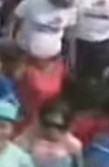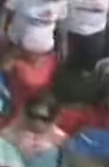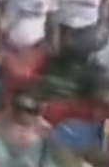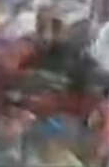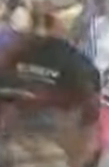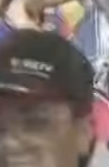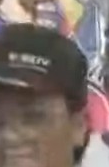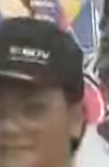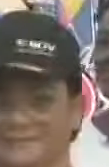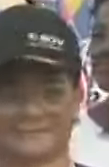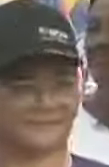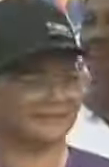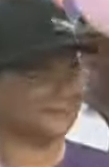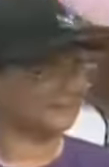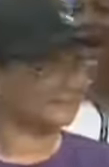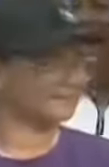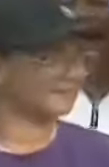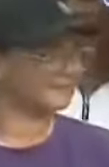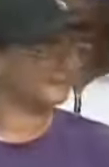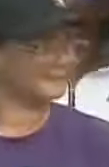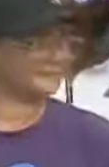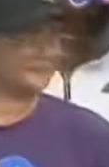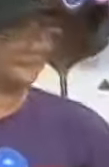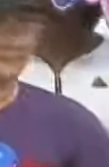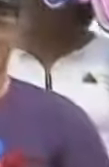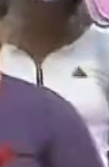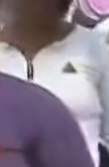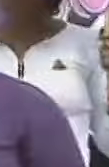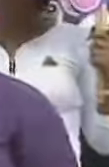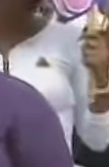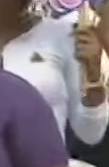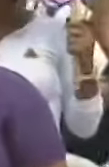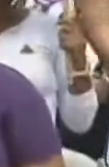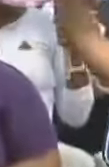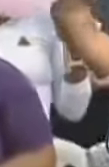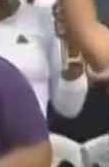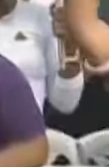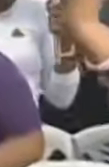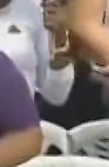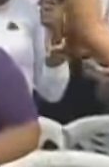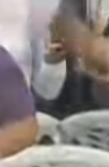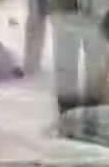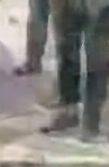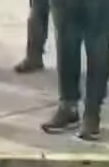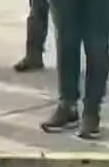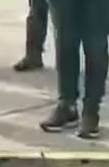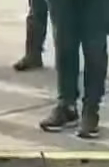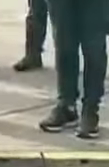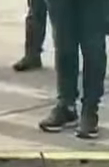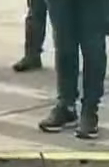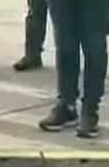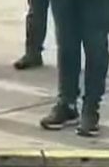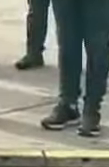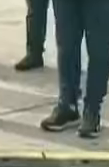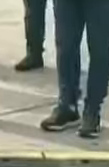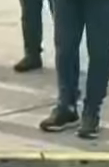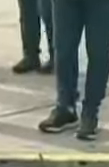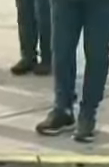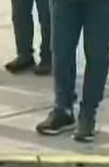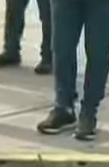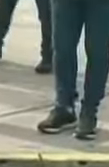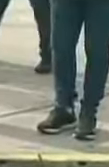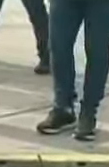Con los proyectos de textil, bisutería, manualidades, gastronomía y todos los proyectos.